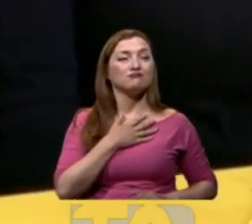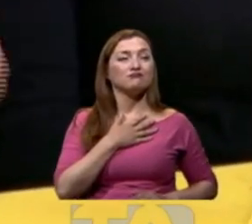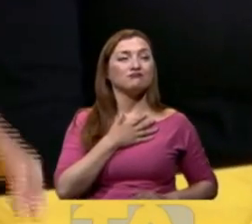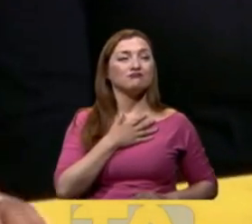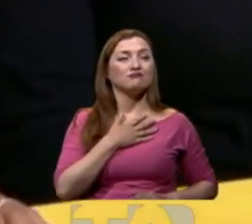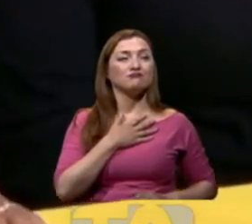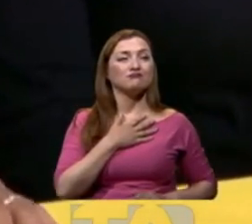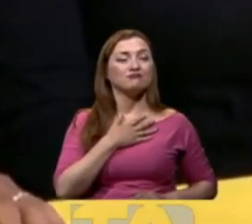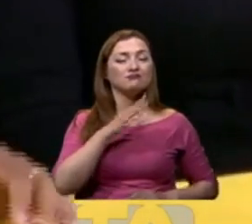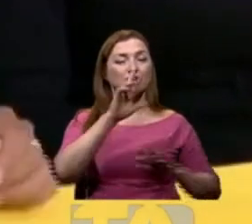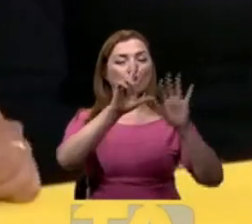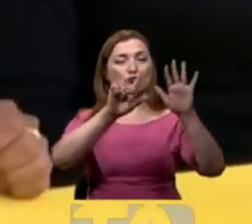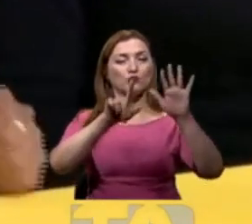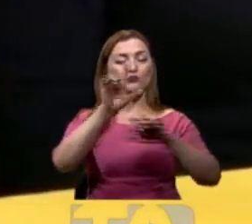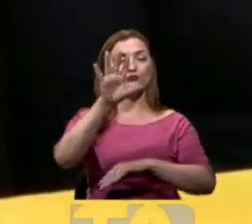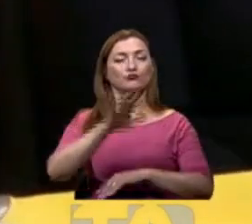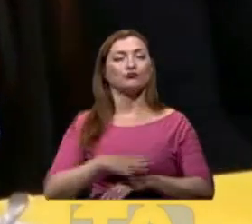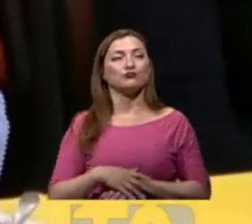¿Cuánto? 8.5.